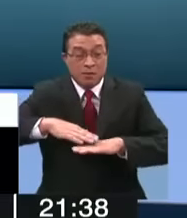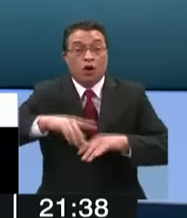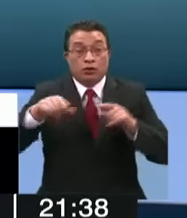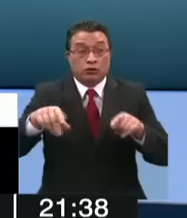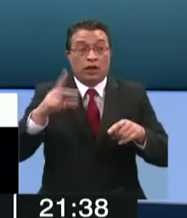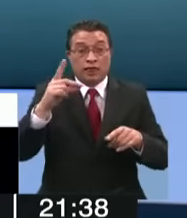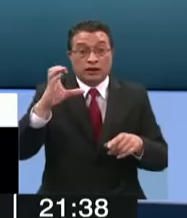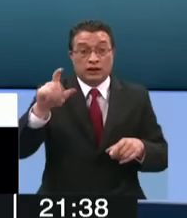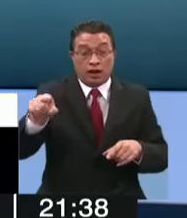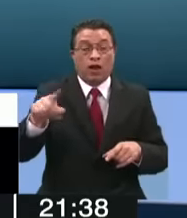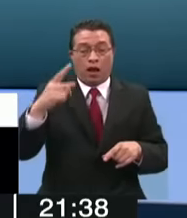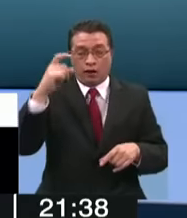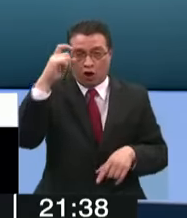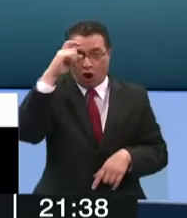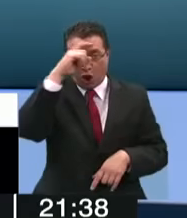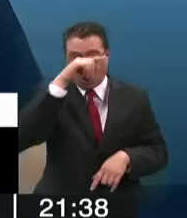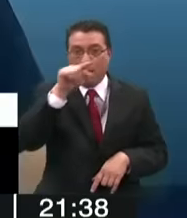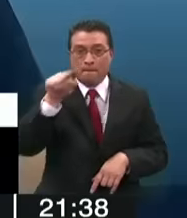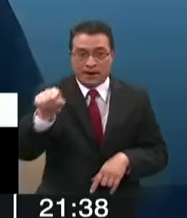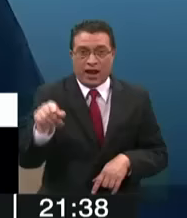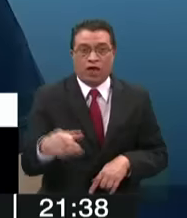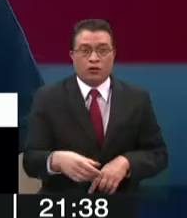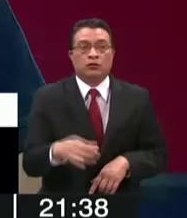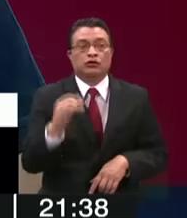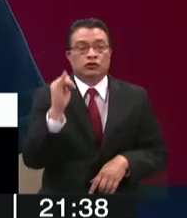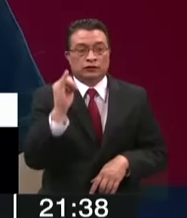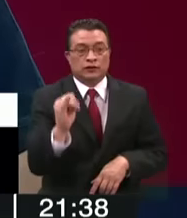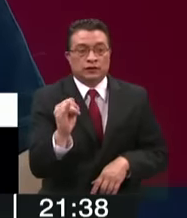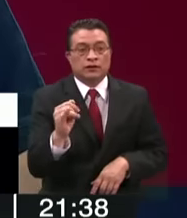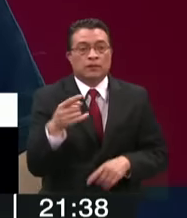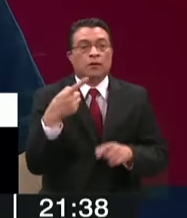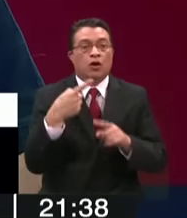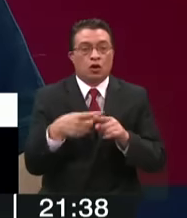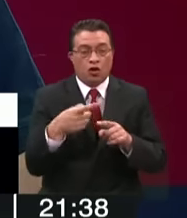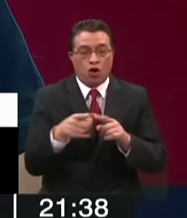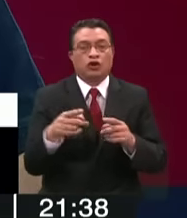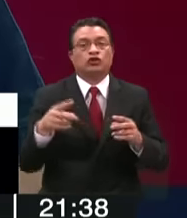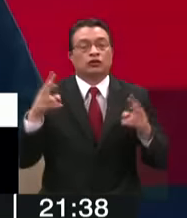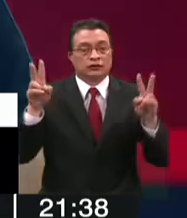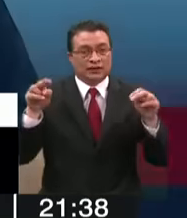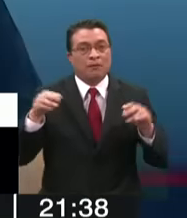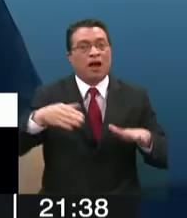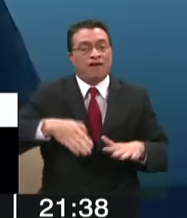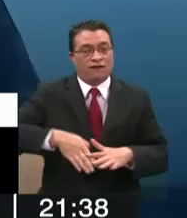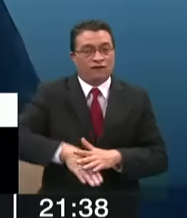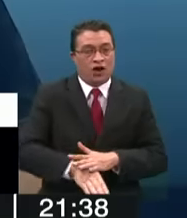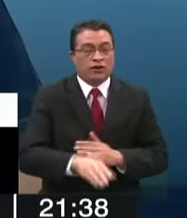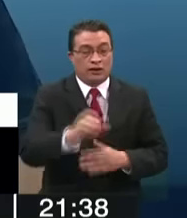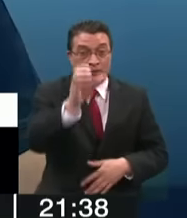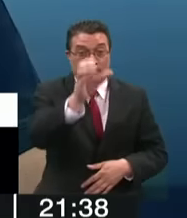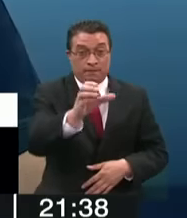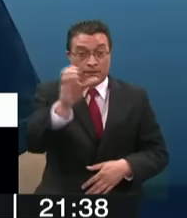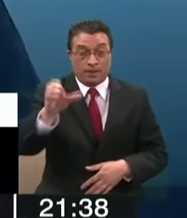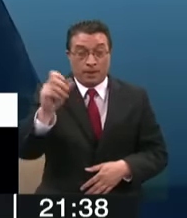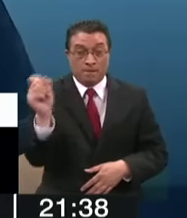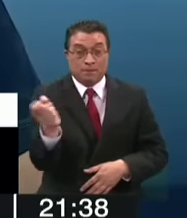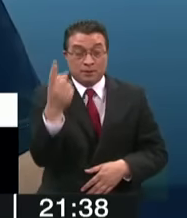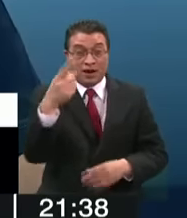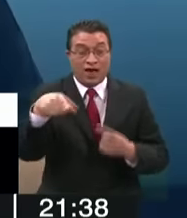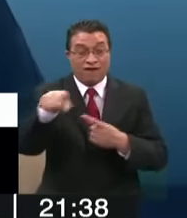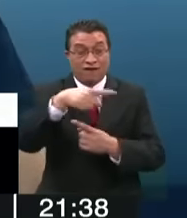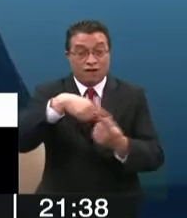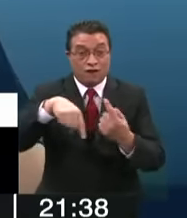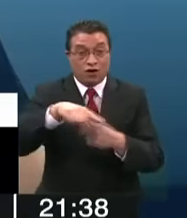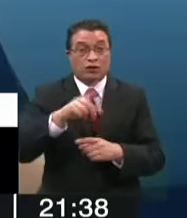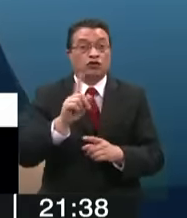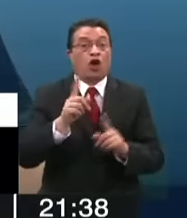precisamente lo que ha estado complicado. Claro, pero ahí yo creo que hay otro problema más de fondo, Claudio. Yo creo que la gente que está por la primera vuelta,